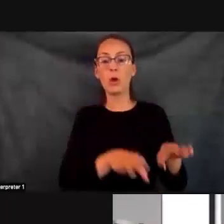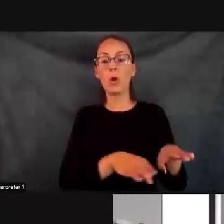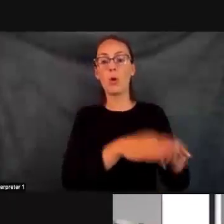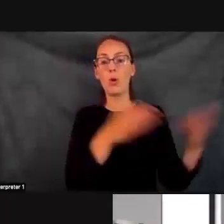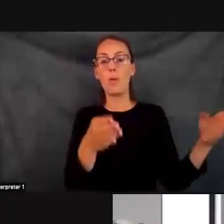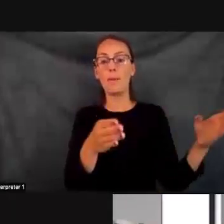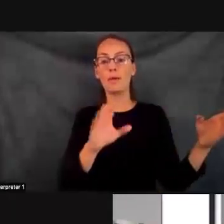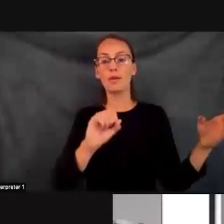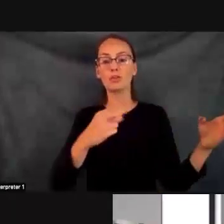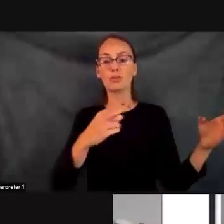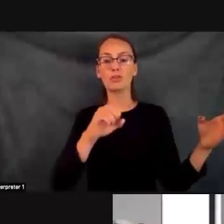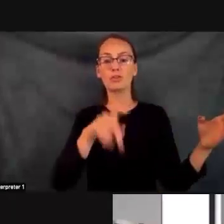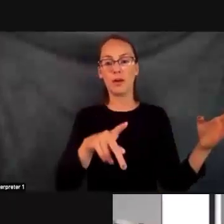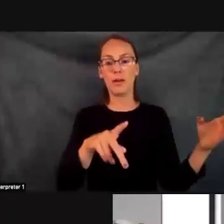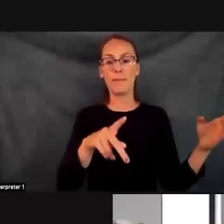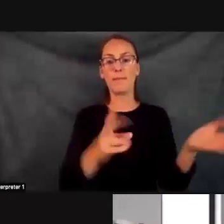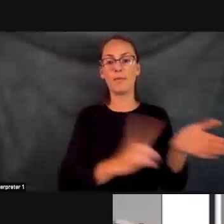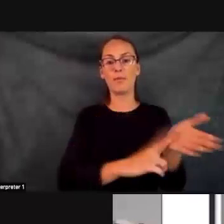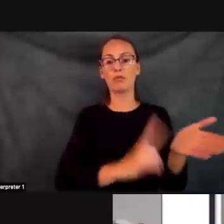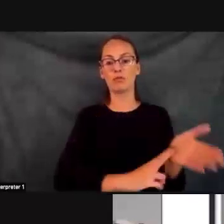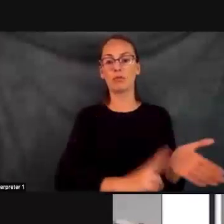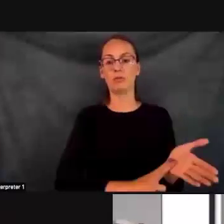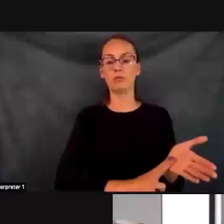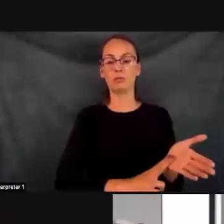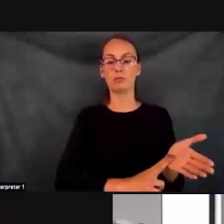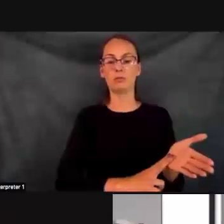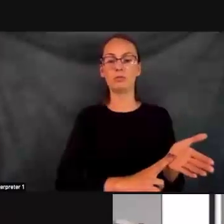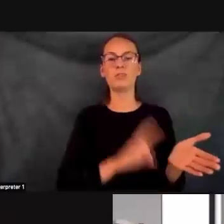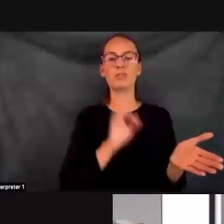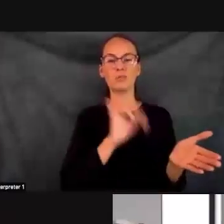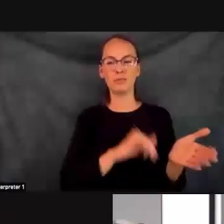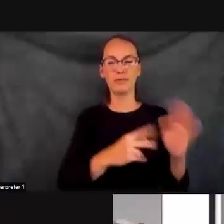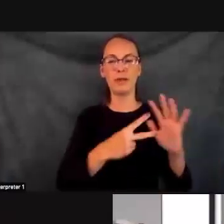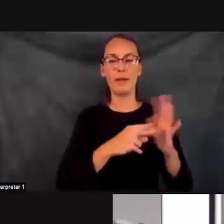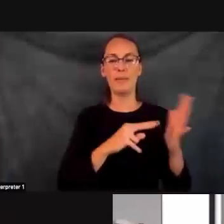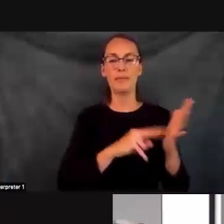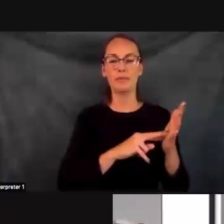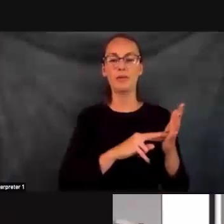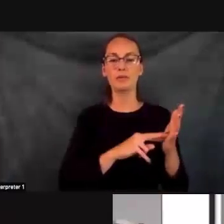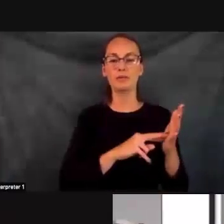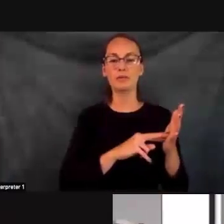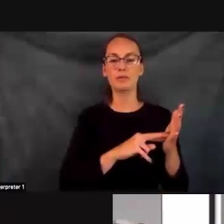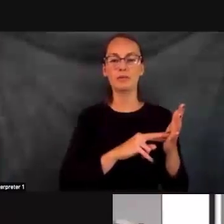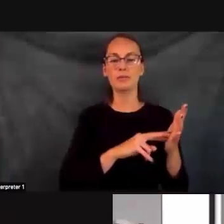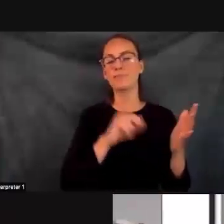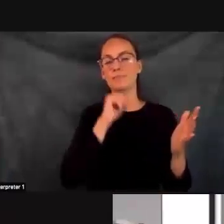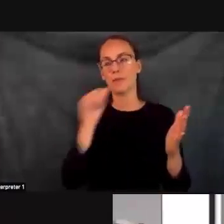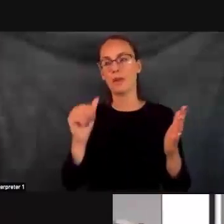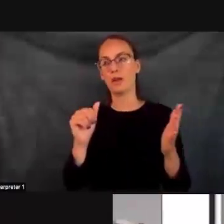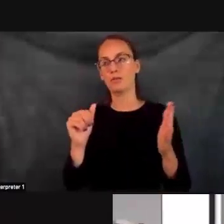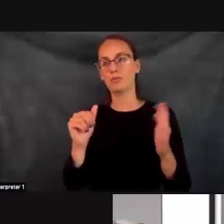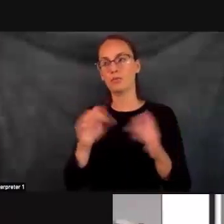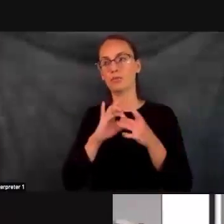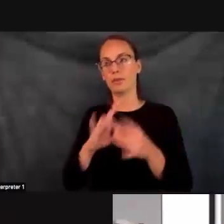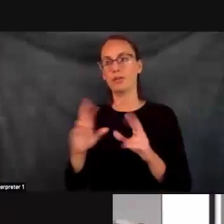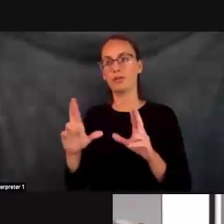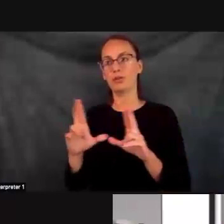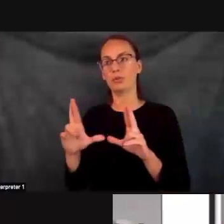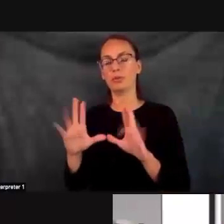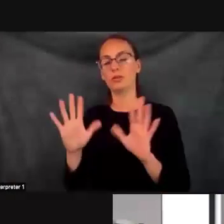hace por lo que se conoce como los contratistas abiertos, que no